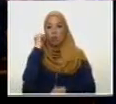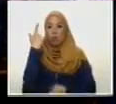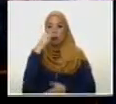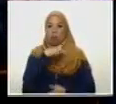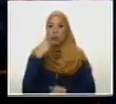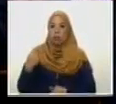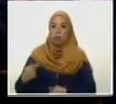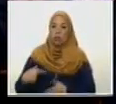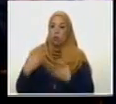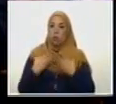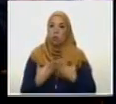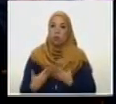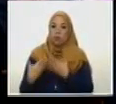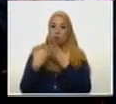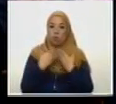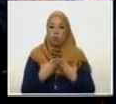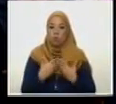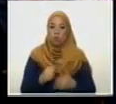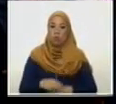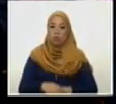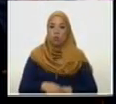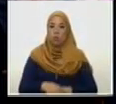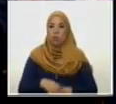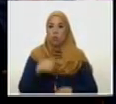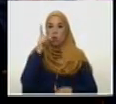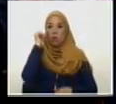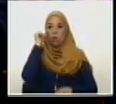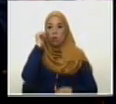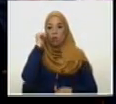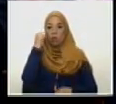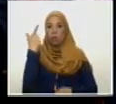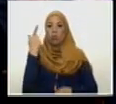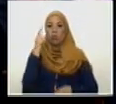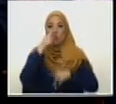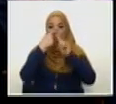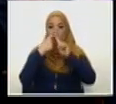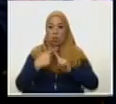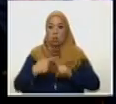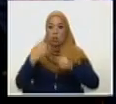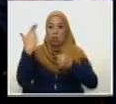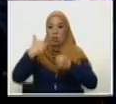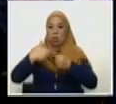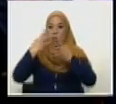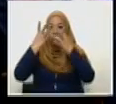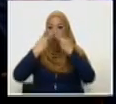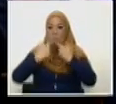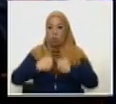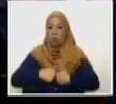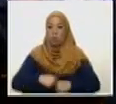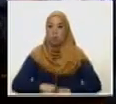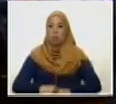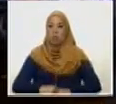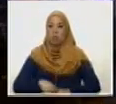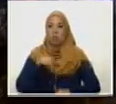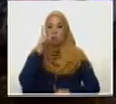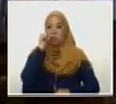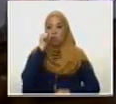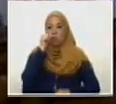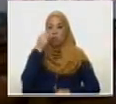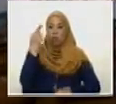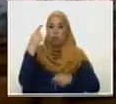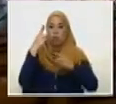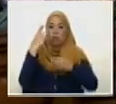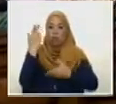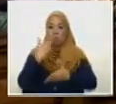vicepresidente de Estudios. Pedro Tobar, gerente de Finanzas. Edwin Carrasquero, gerente de Recursos